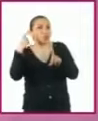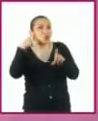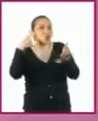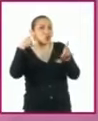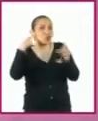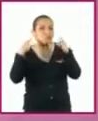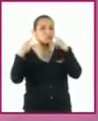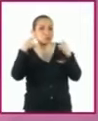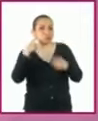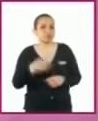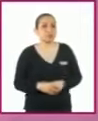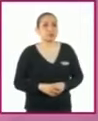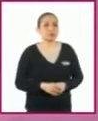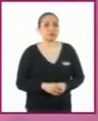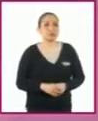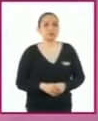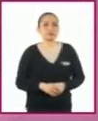acústicos.